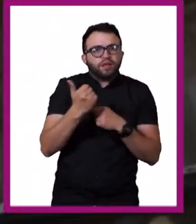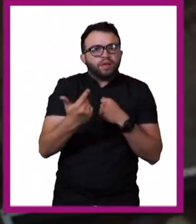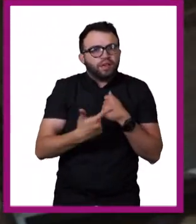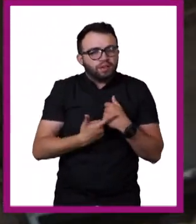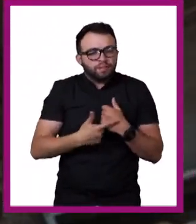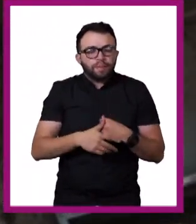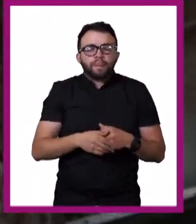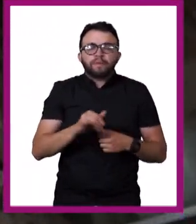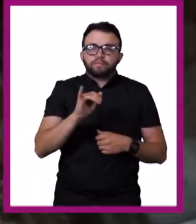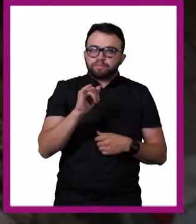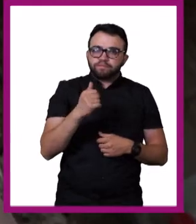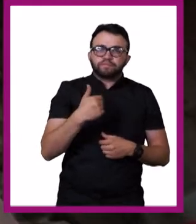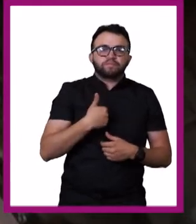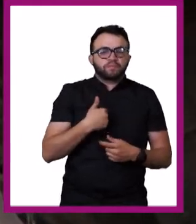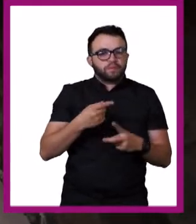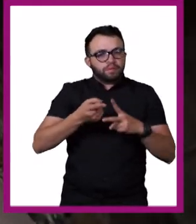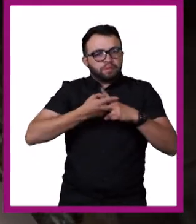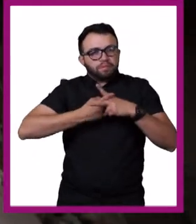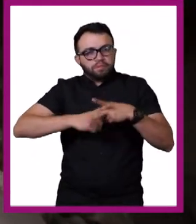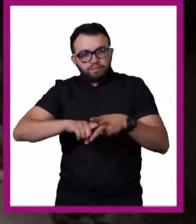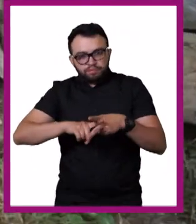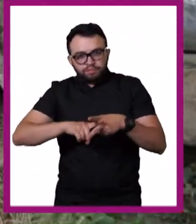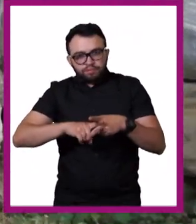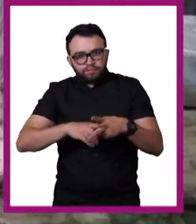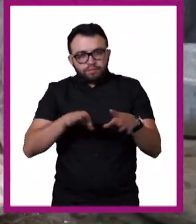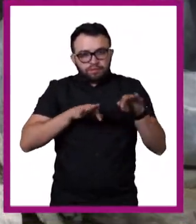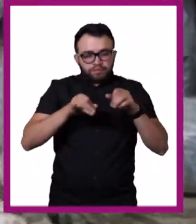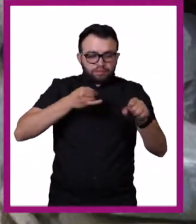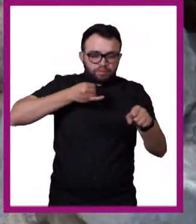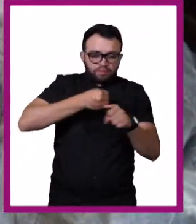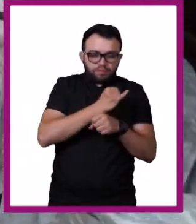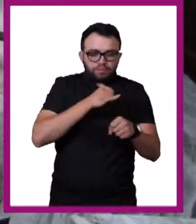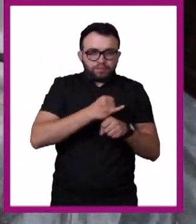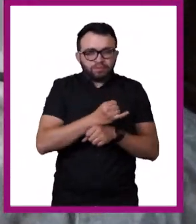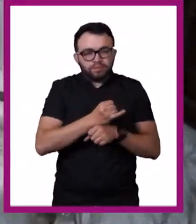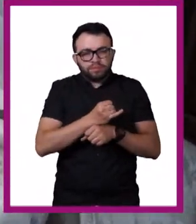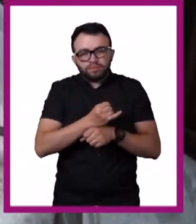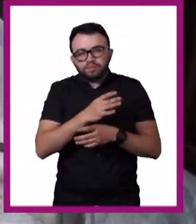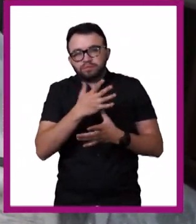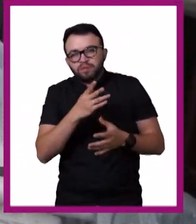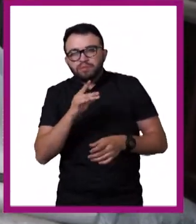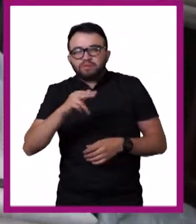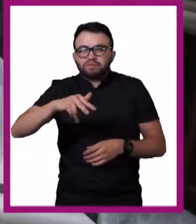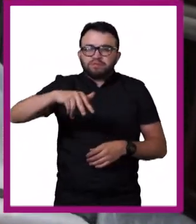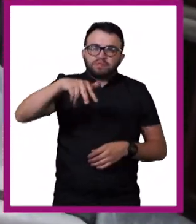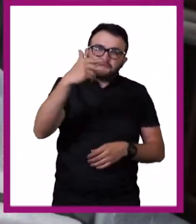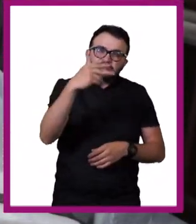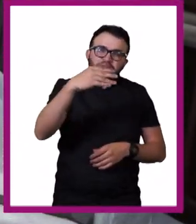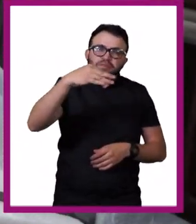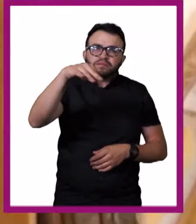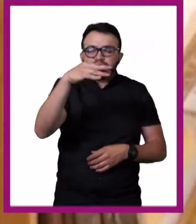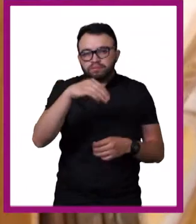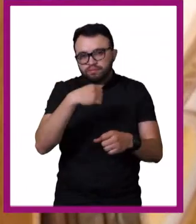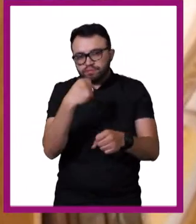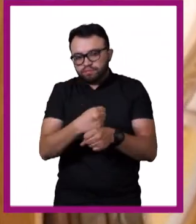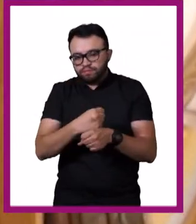empecé a trabajar el oficio de tallador más o menos a los entre 13 y 14 años.